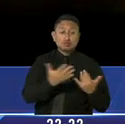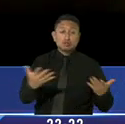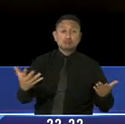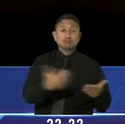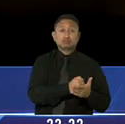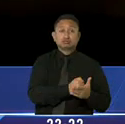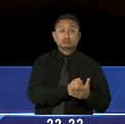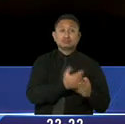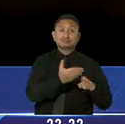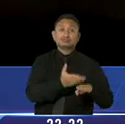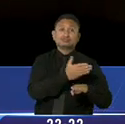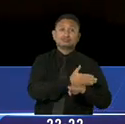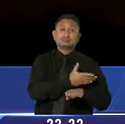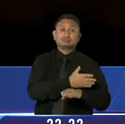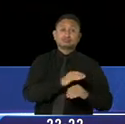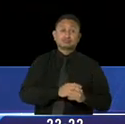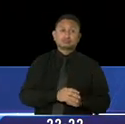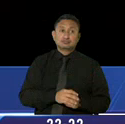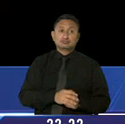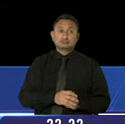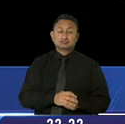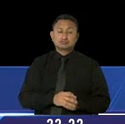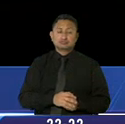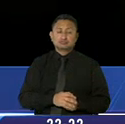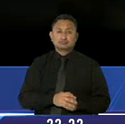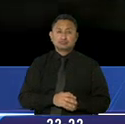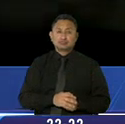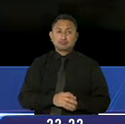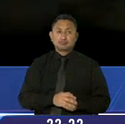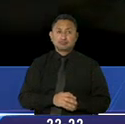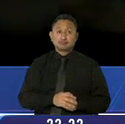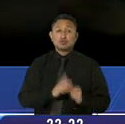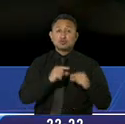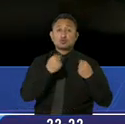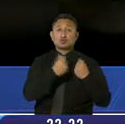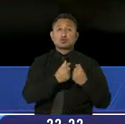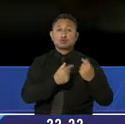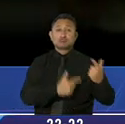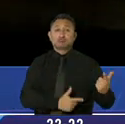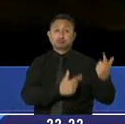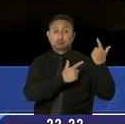la zona de frontera en los últimos días por parte de personal militar así como